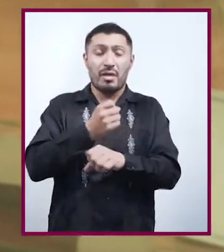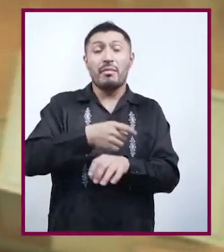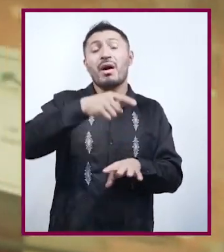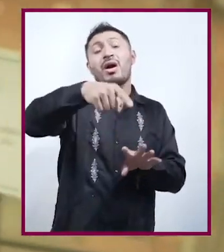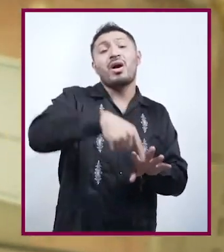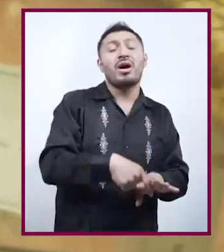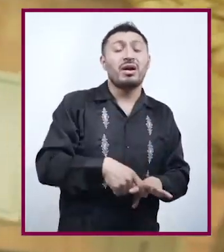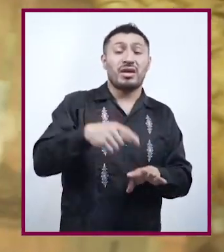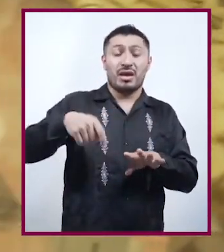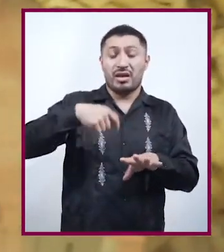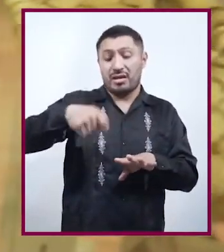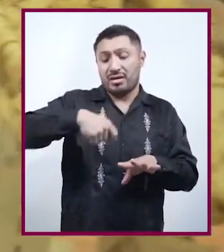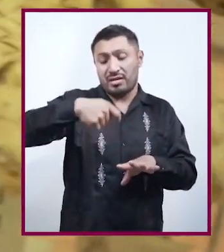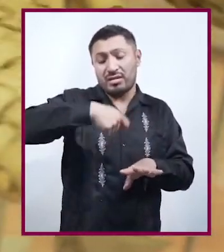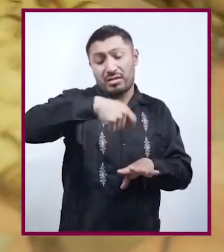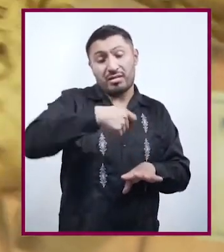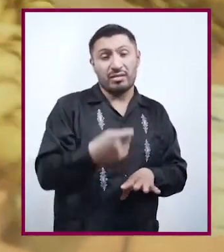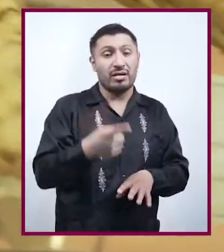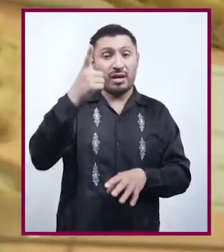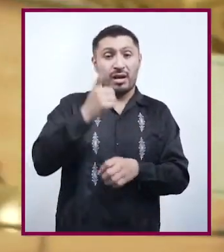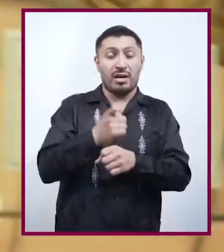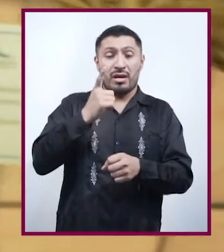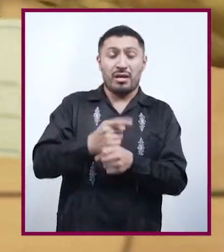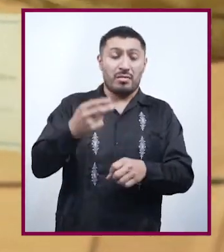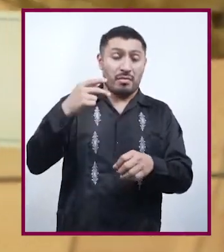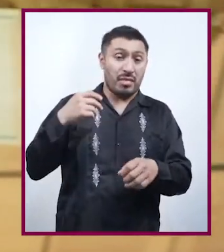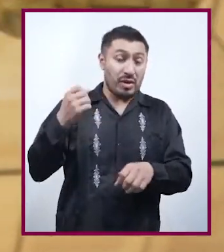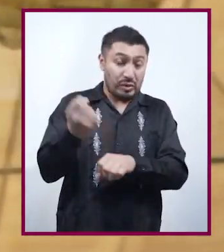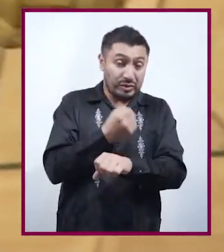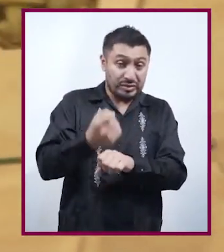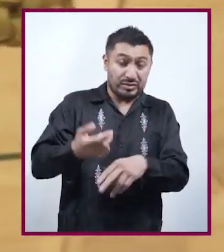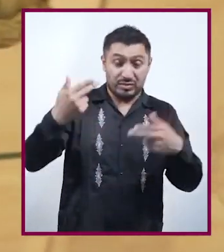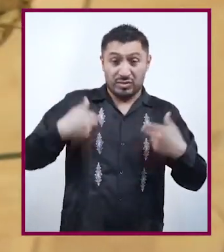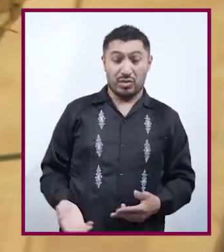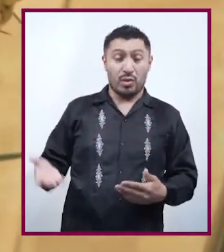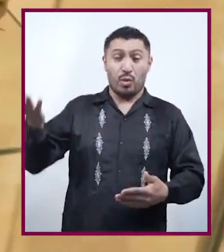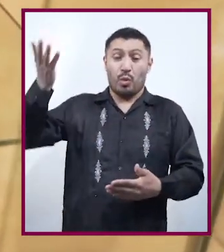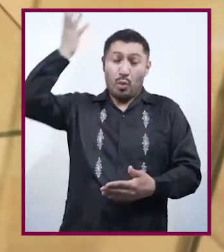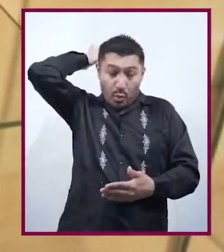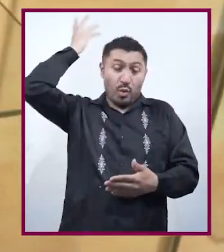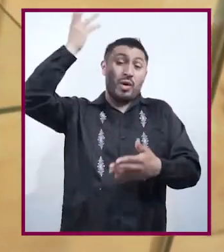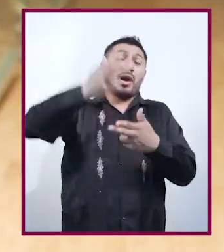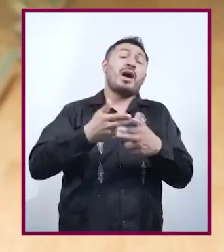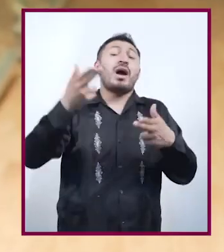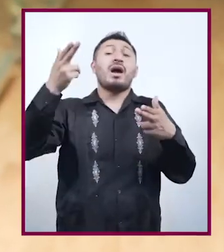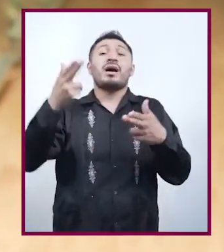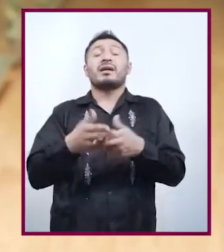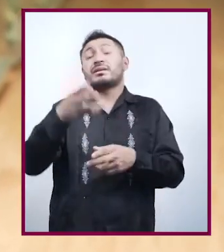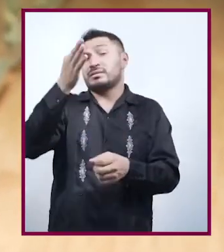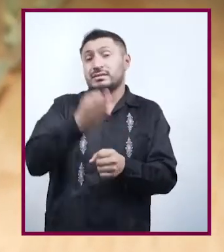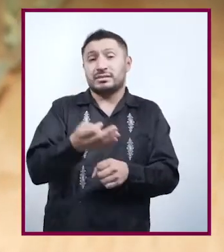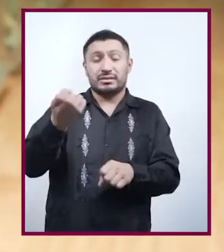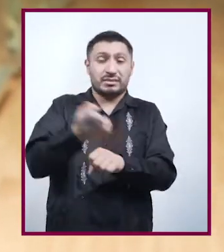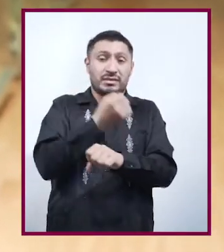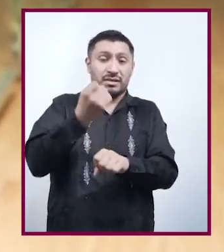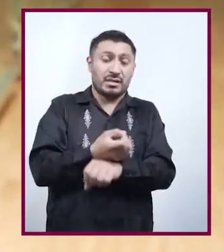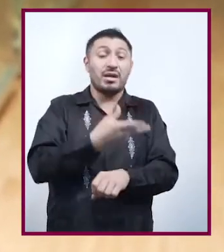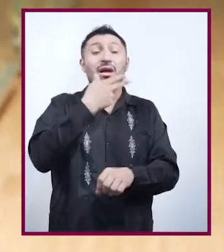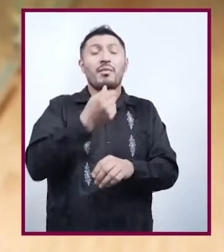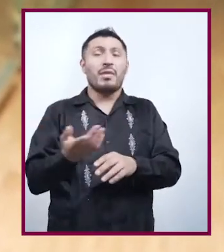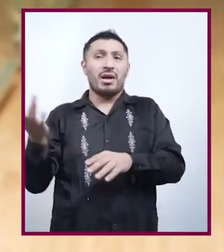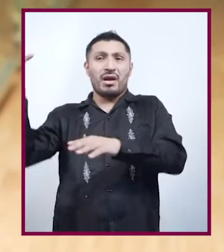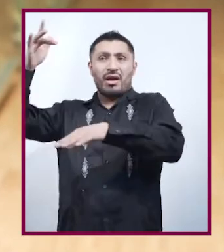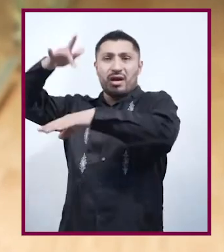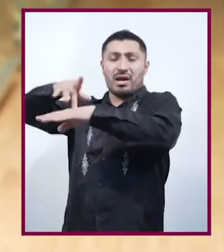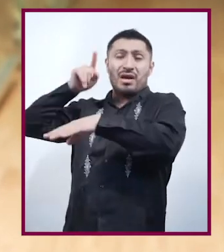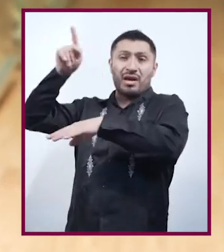Podemos ver zapatos, sandalias tejidas, que fueron los primeros zapatos de la humanidad, hasta zapatos